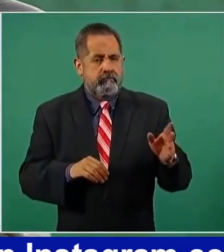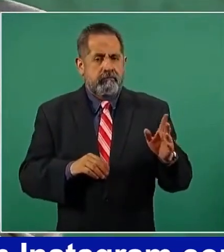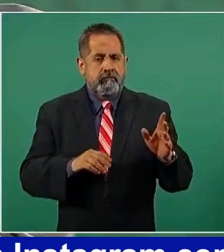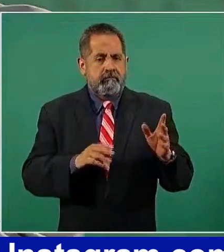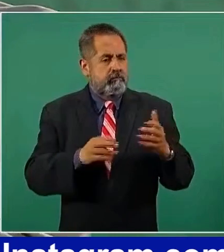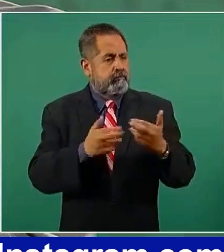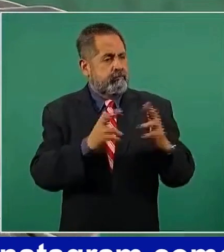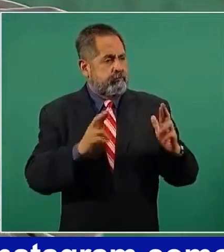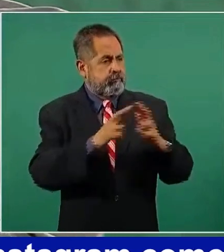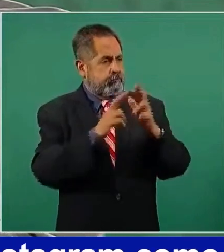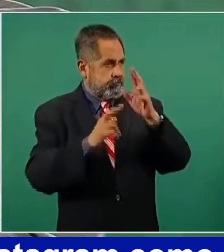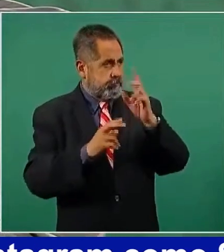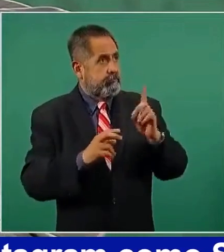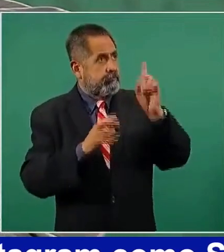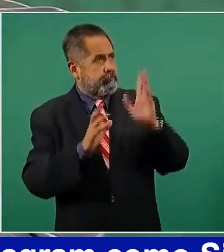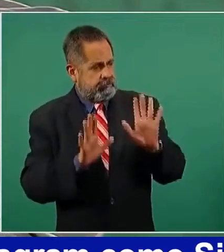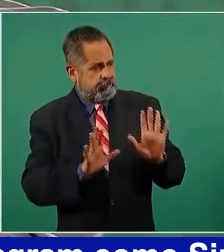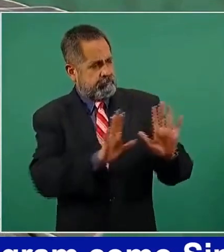y a Dios lo que es de Dios.